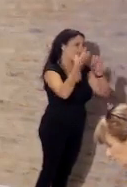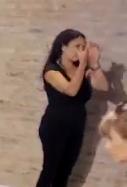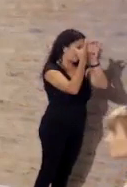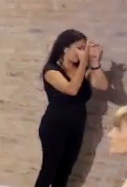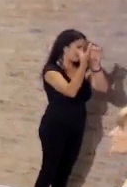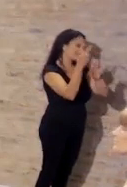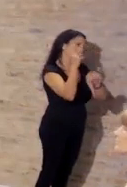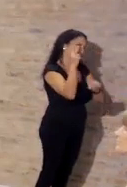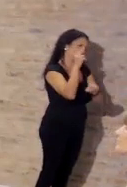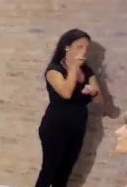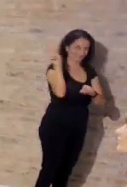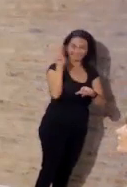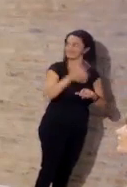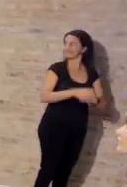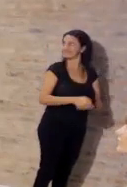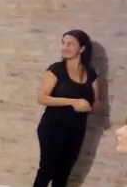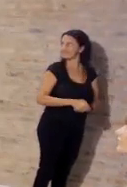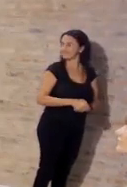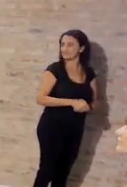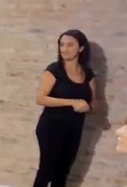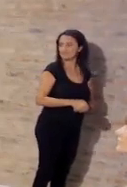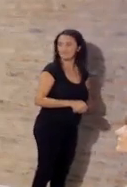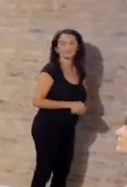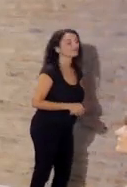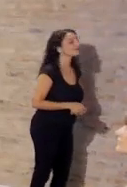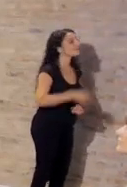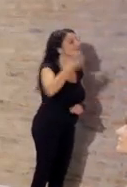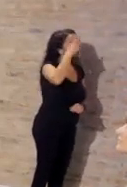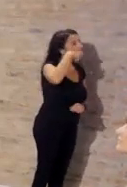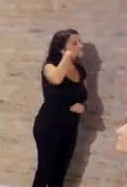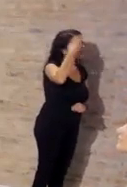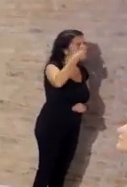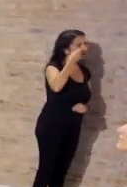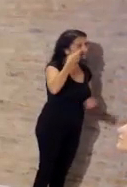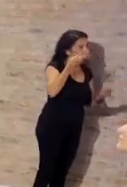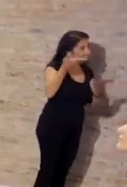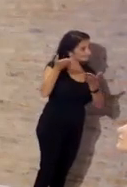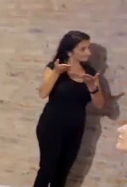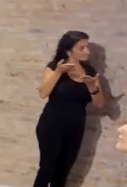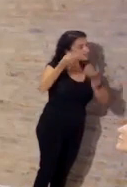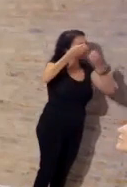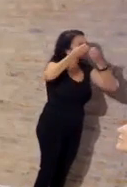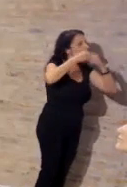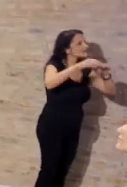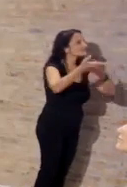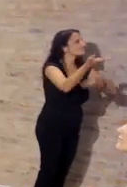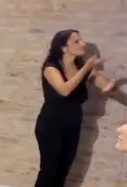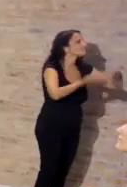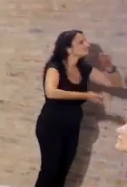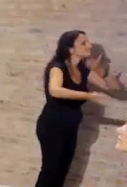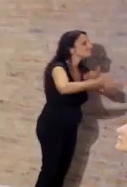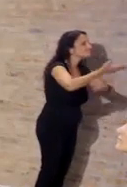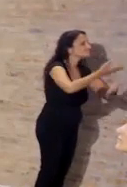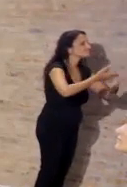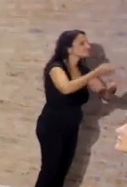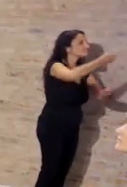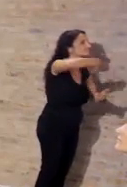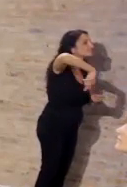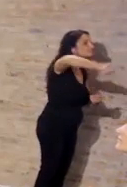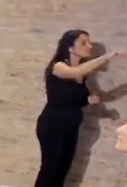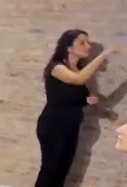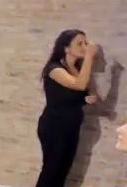manera virtual bueno partiendo de este video podemos comenzar el interc